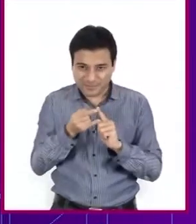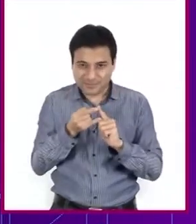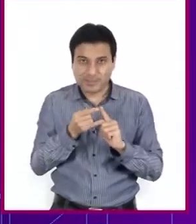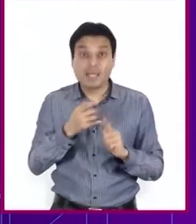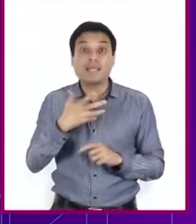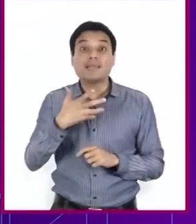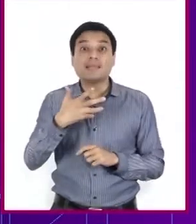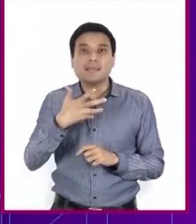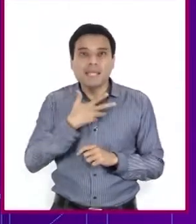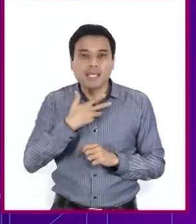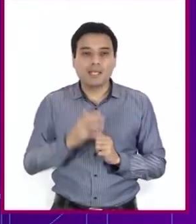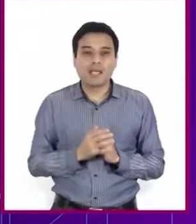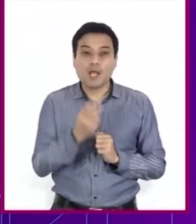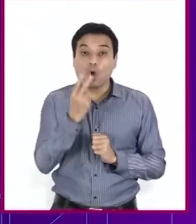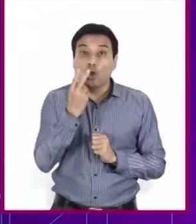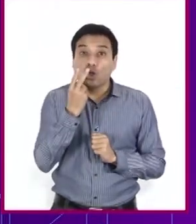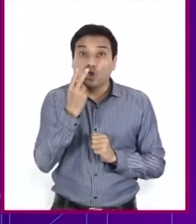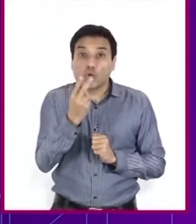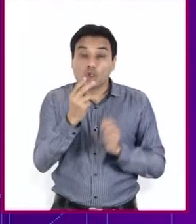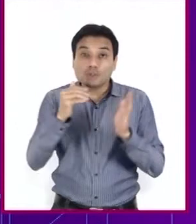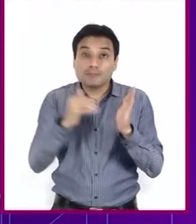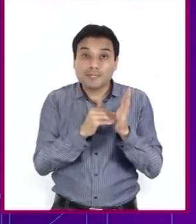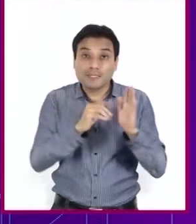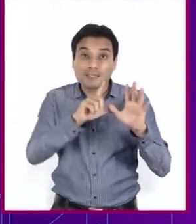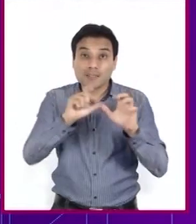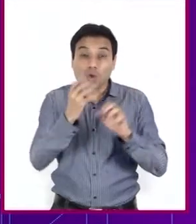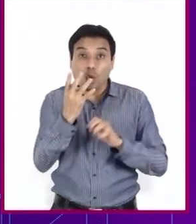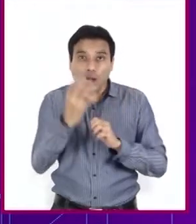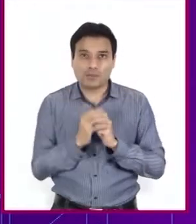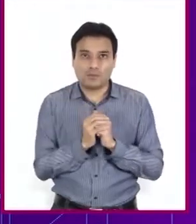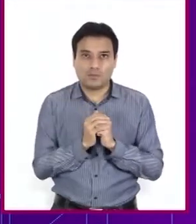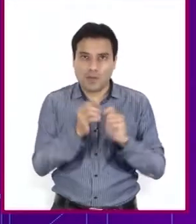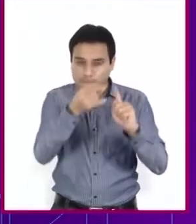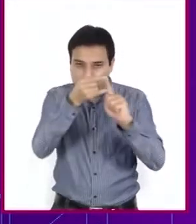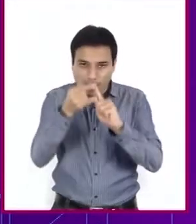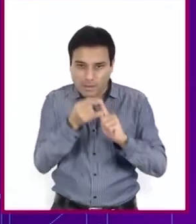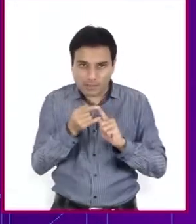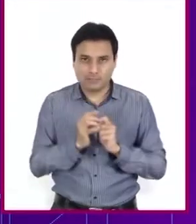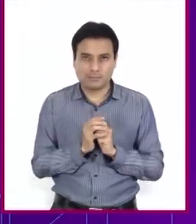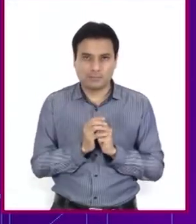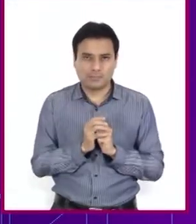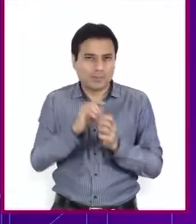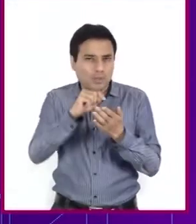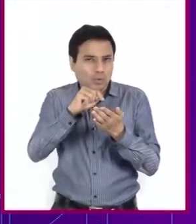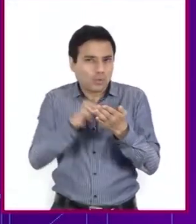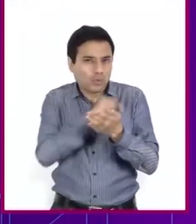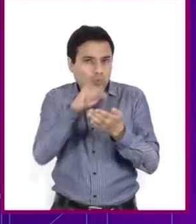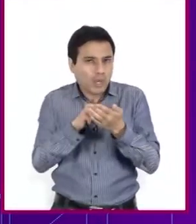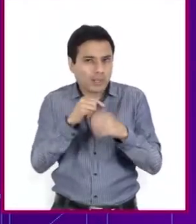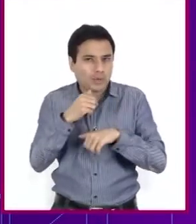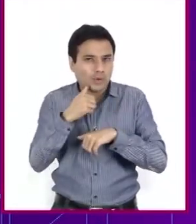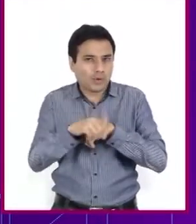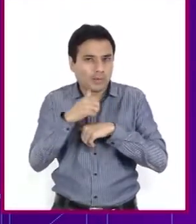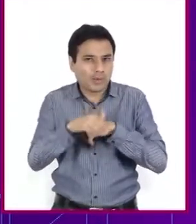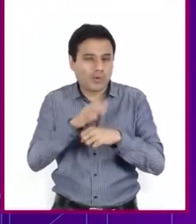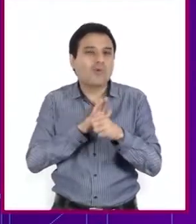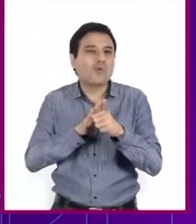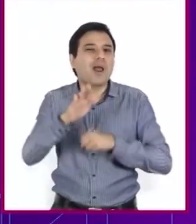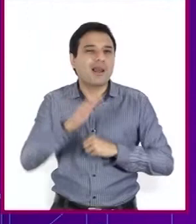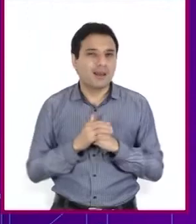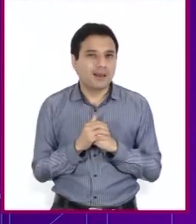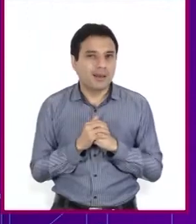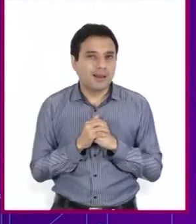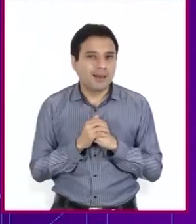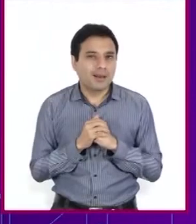tiene 2.704 cubos. ¿Qué número corresponde a esa figura en